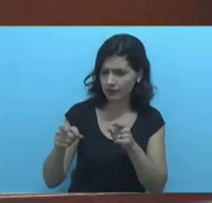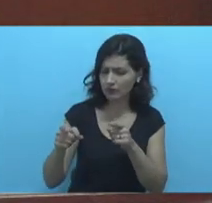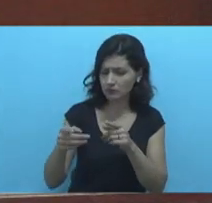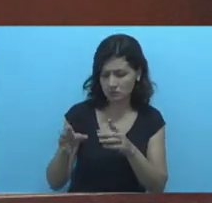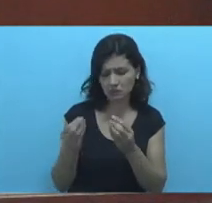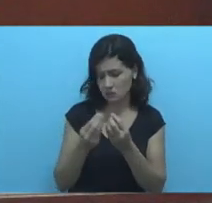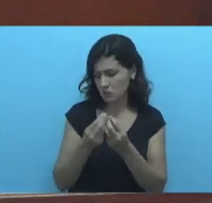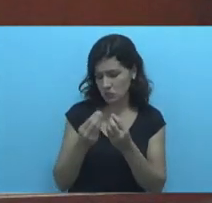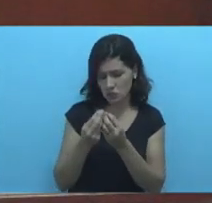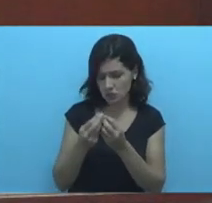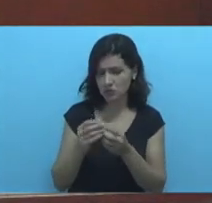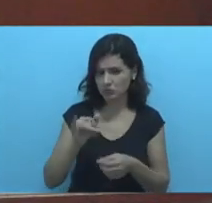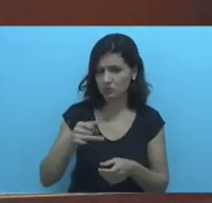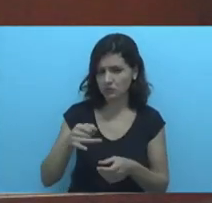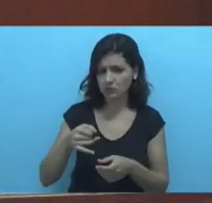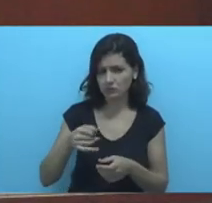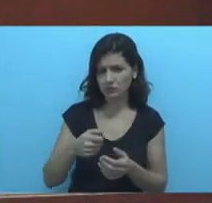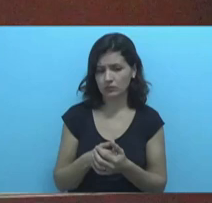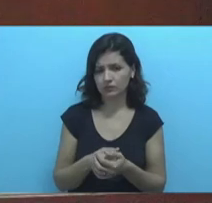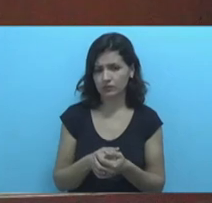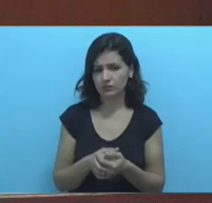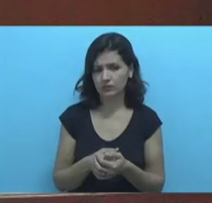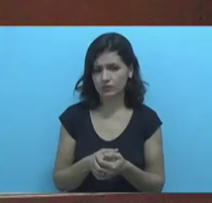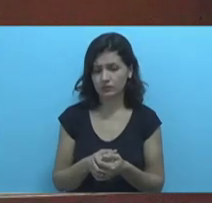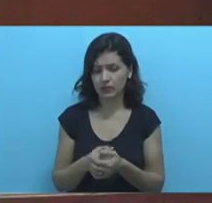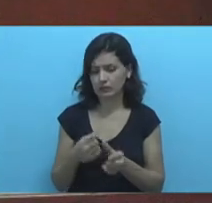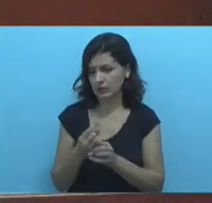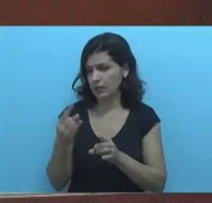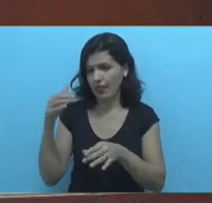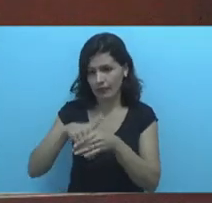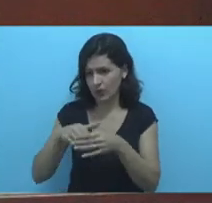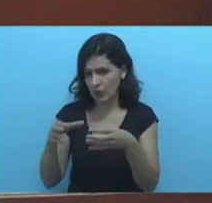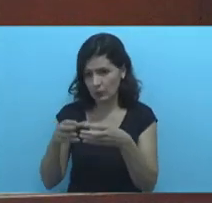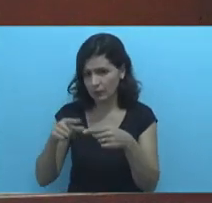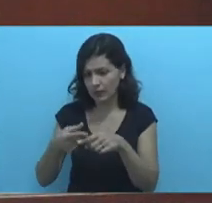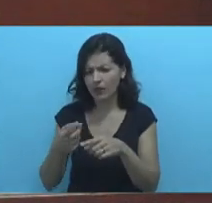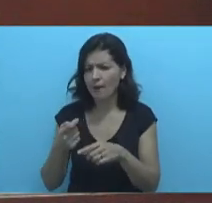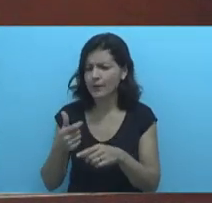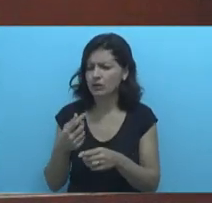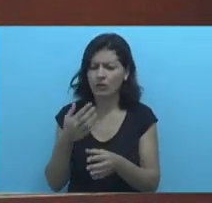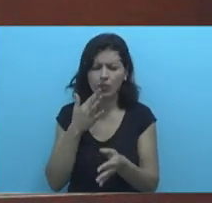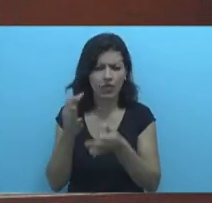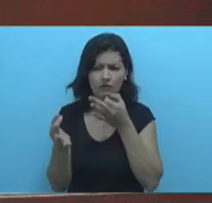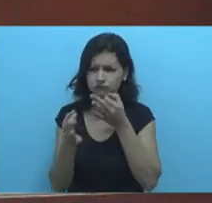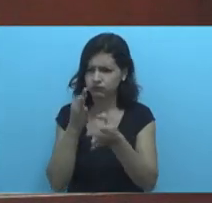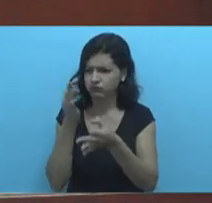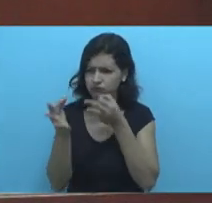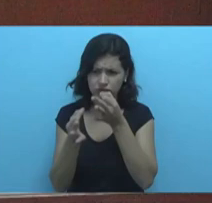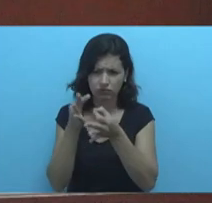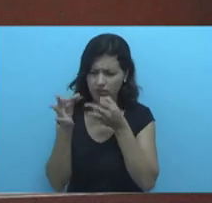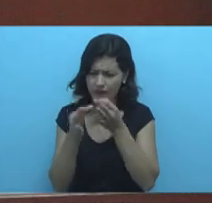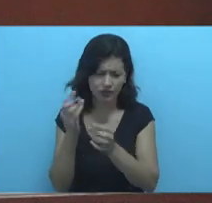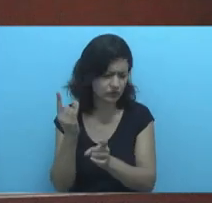durante muchísimos años dentro del socialismo, pero siempre con mucho diálogo. con